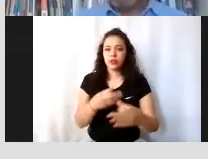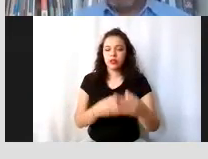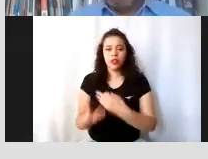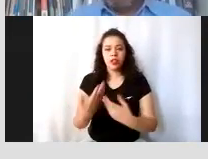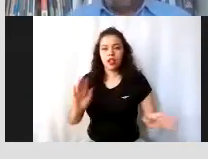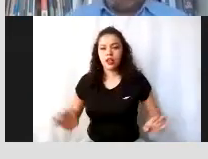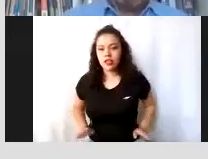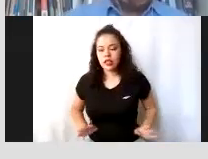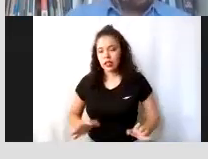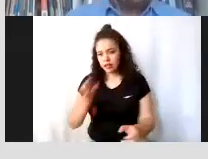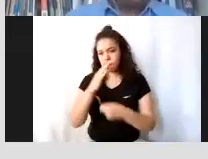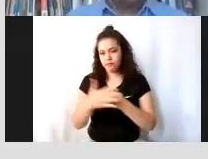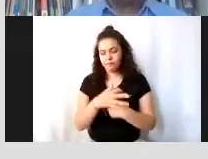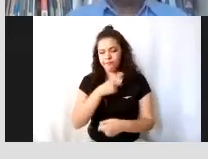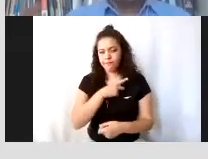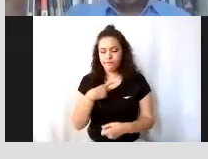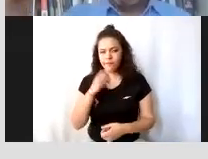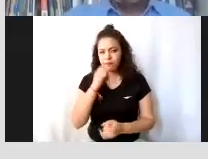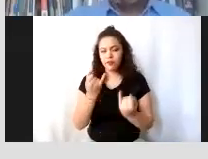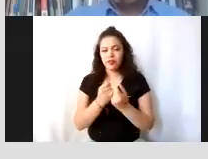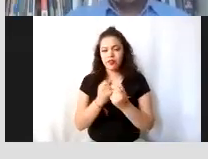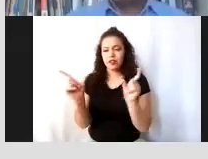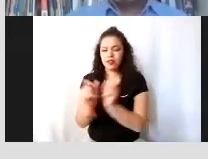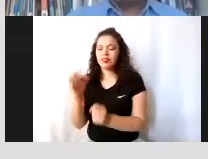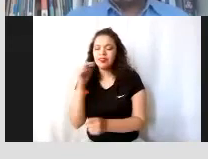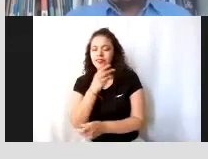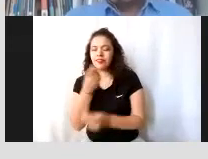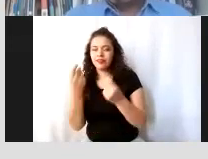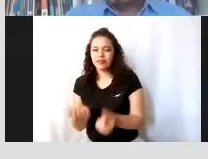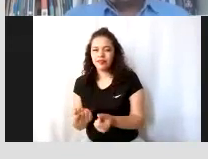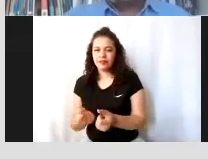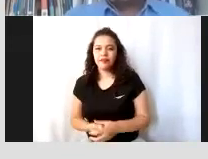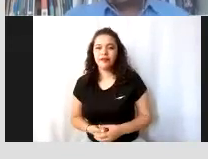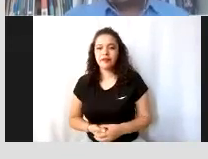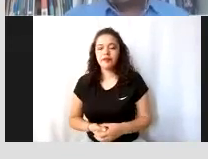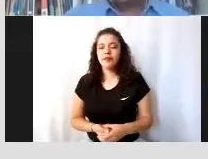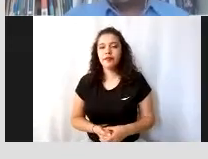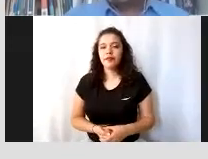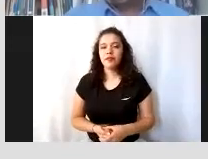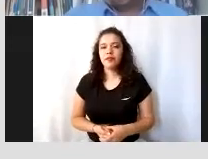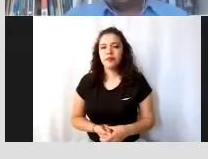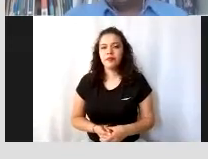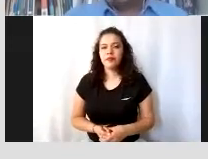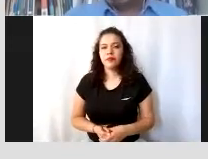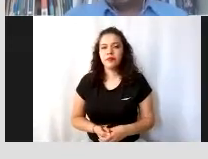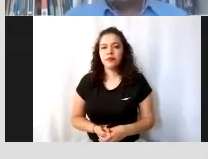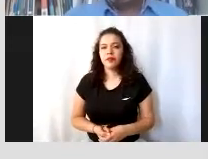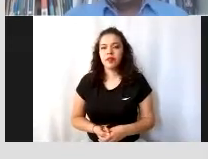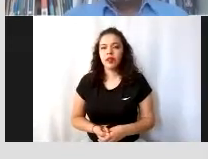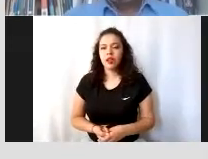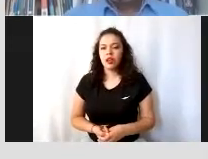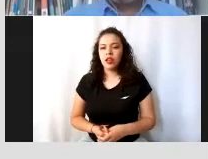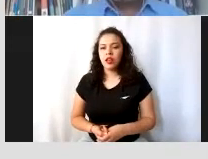tener. Y también tenemos el simplificado, donde nada más reducimos y solamente presentamos algunos de los